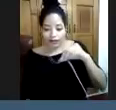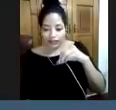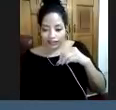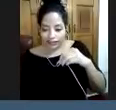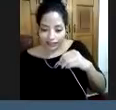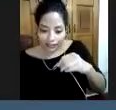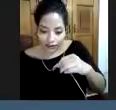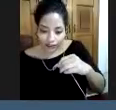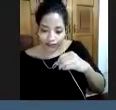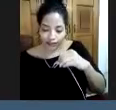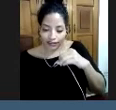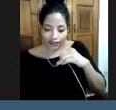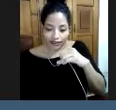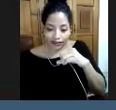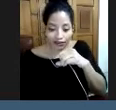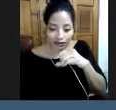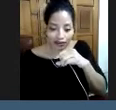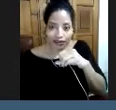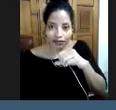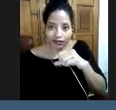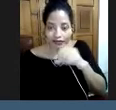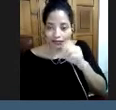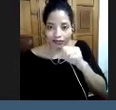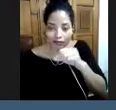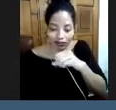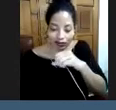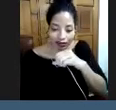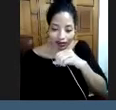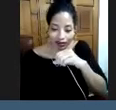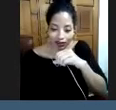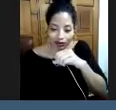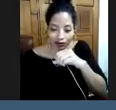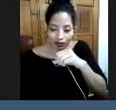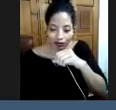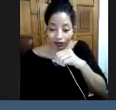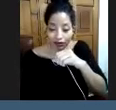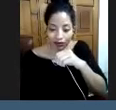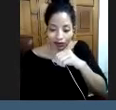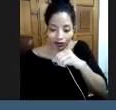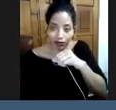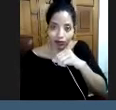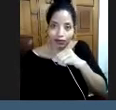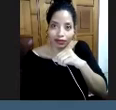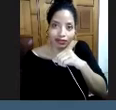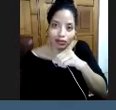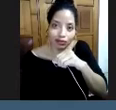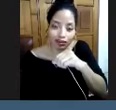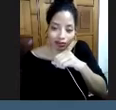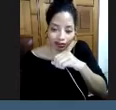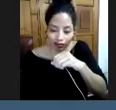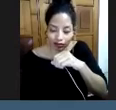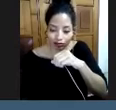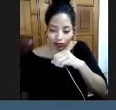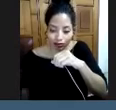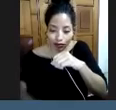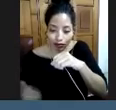Muchas gracias, Santos. Realmente que muchísimas gracias a todos y a todas por compartir, muy